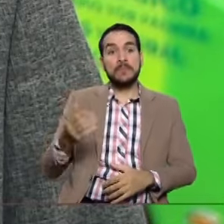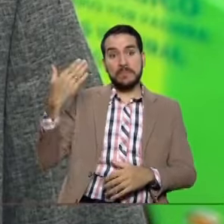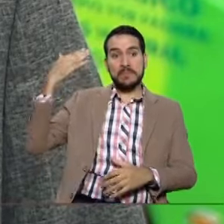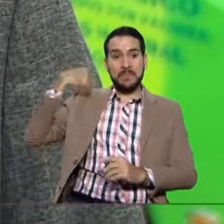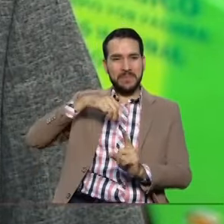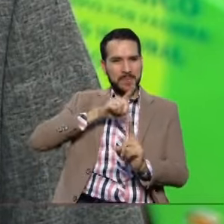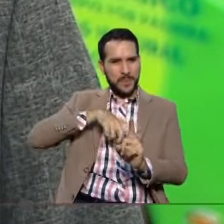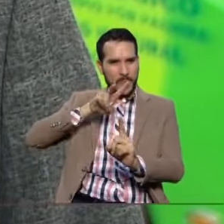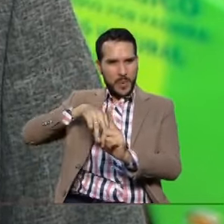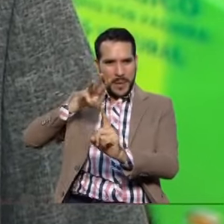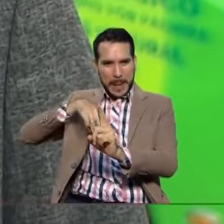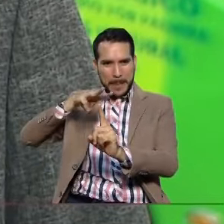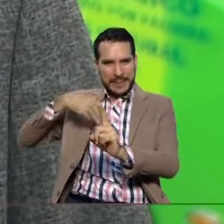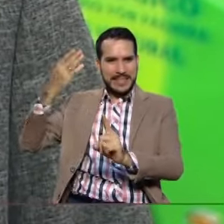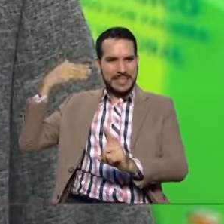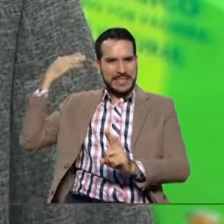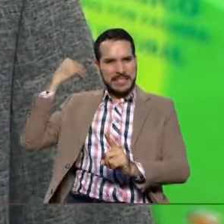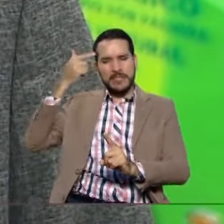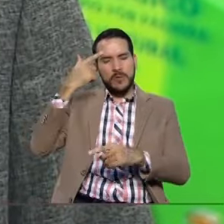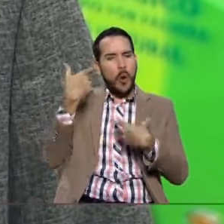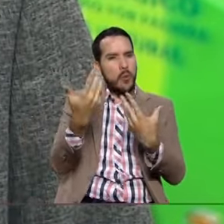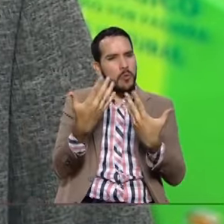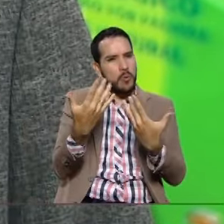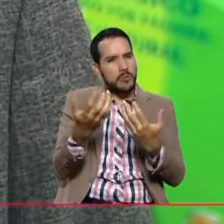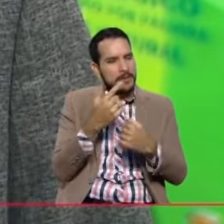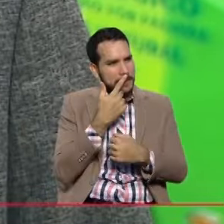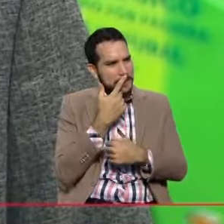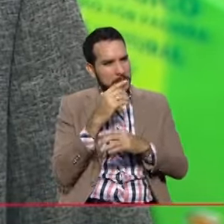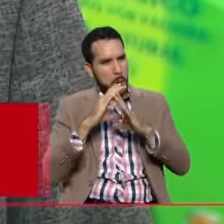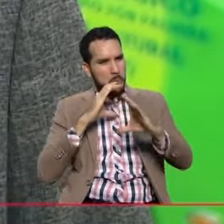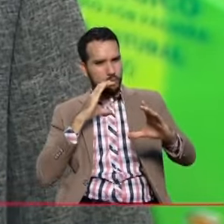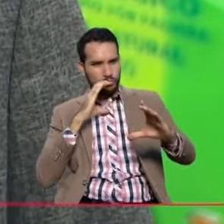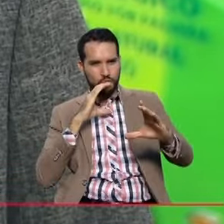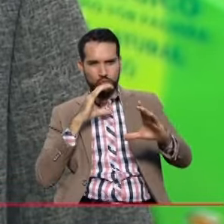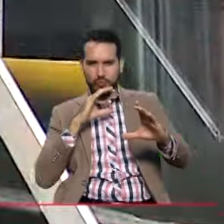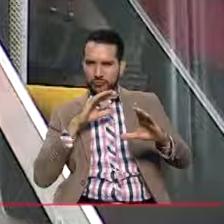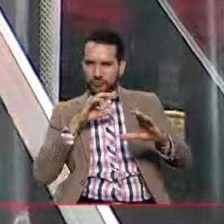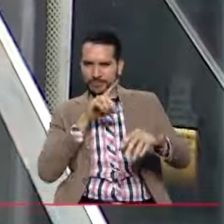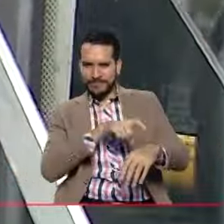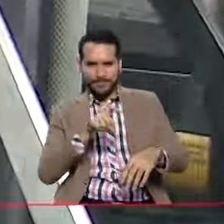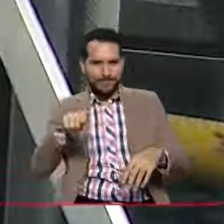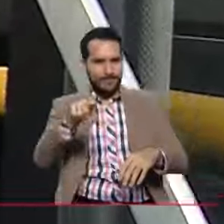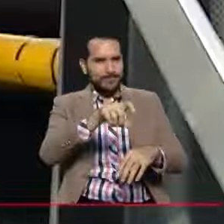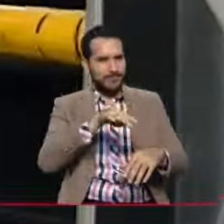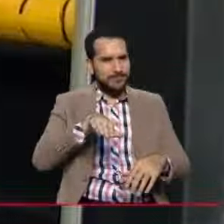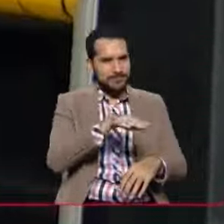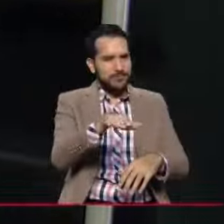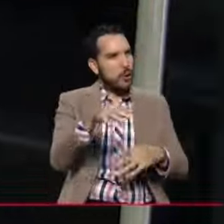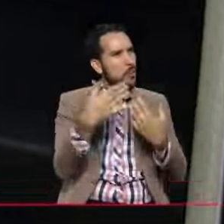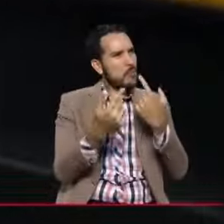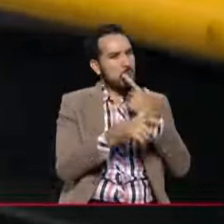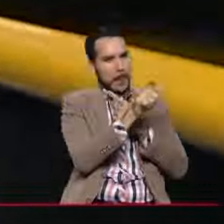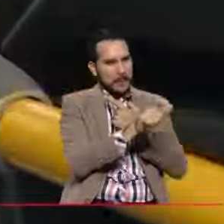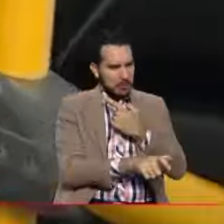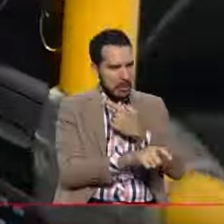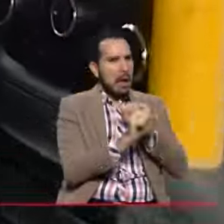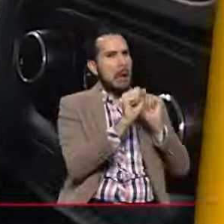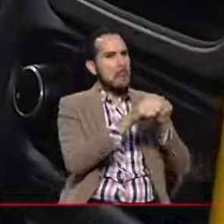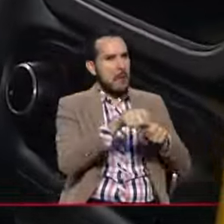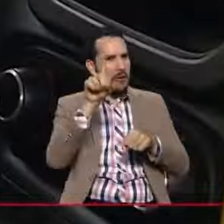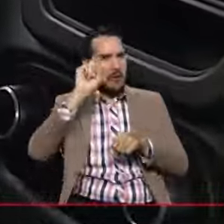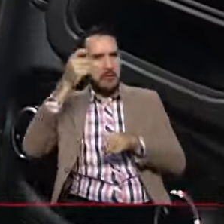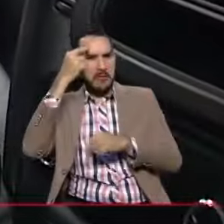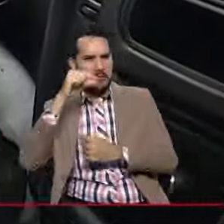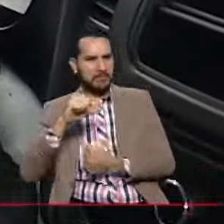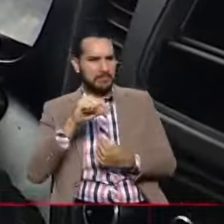estructurara un sistema donde el usuario, a través de la tarjeta Palmibus, va a tener un subsidio del